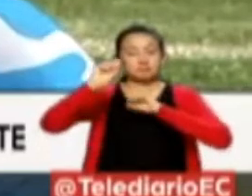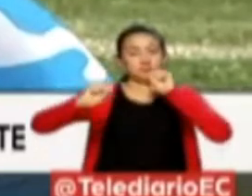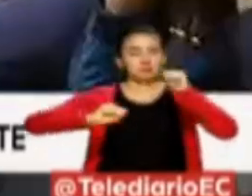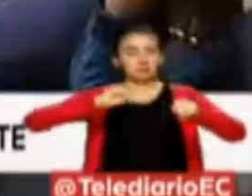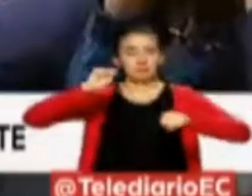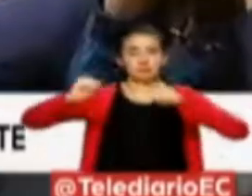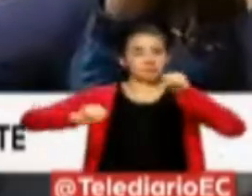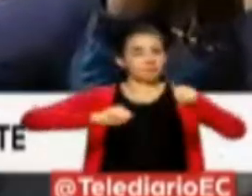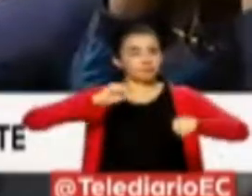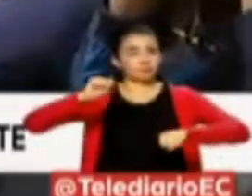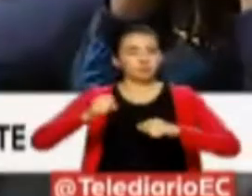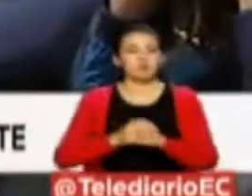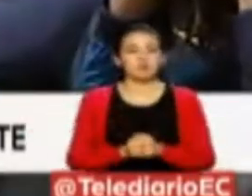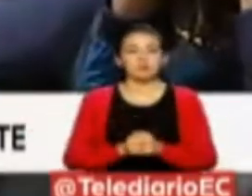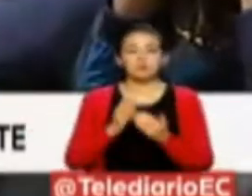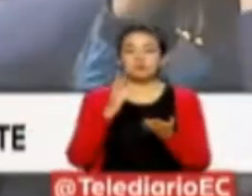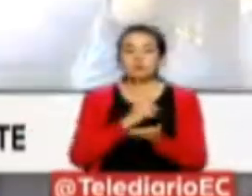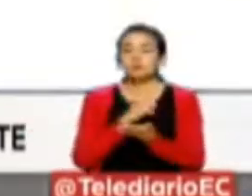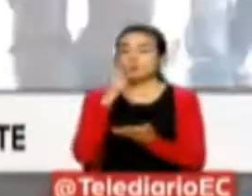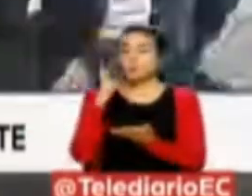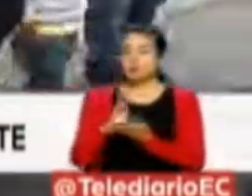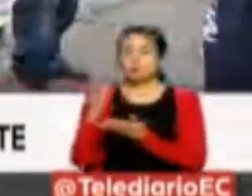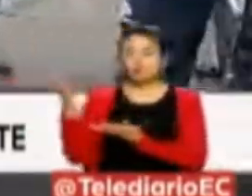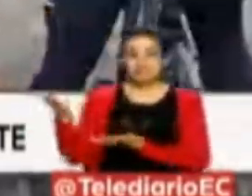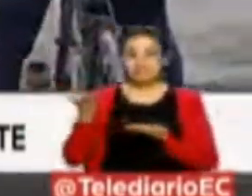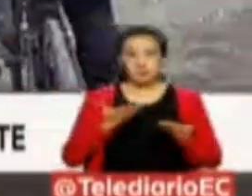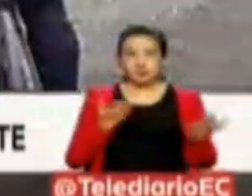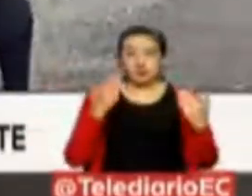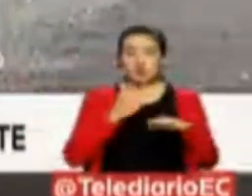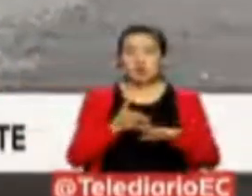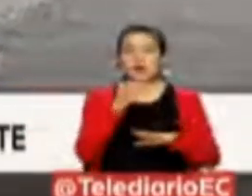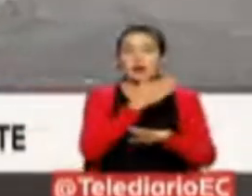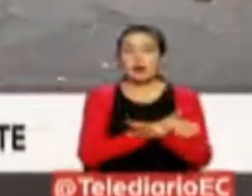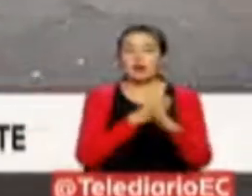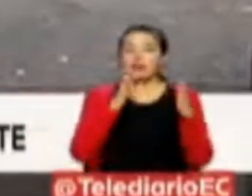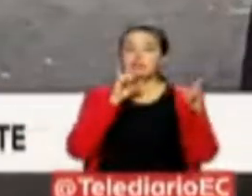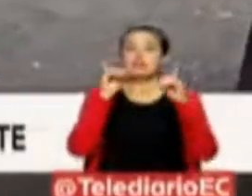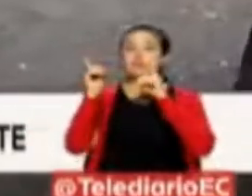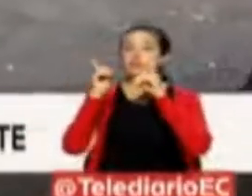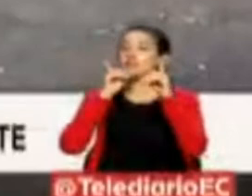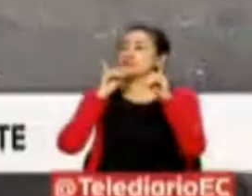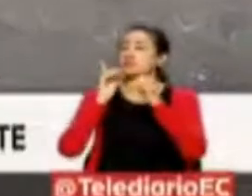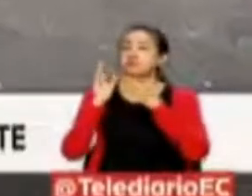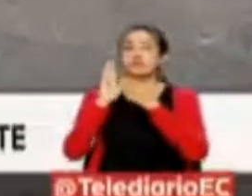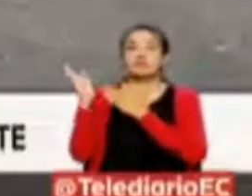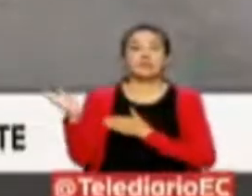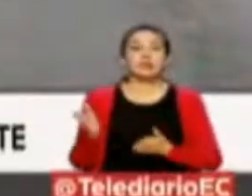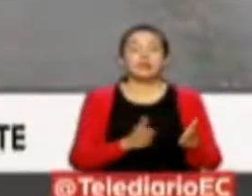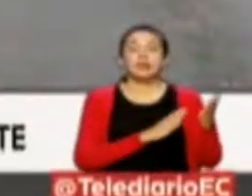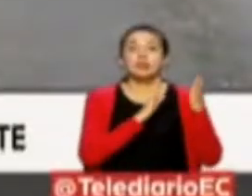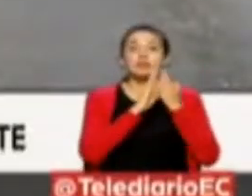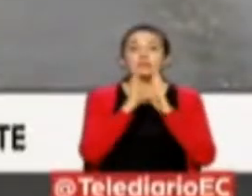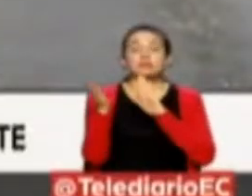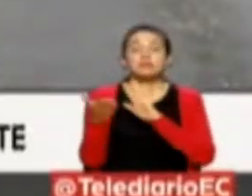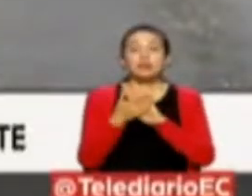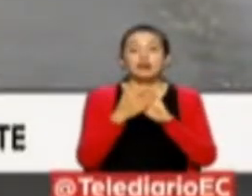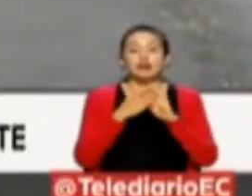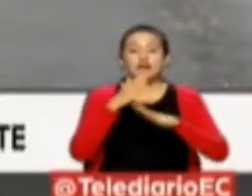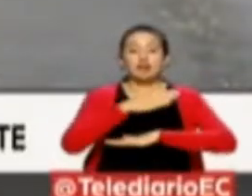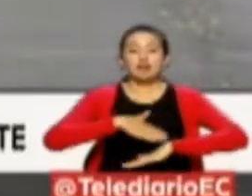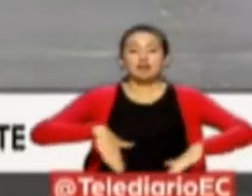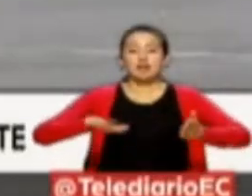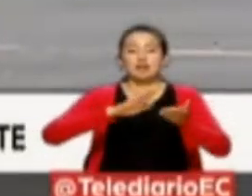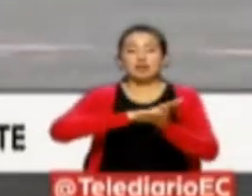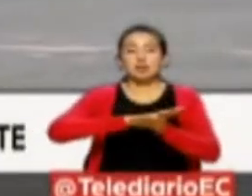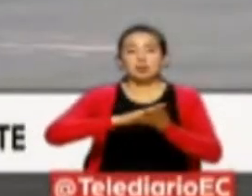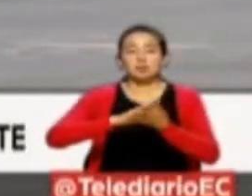italia el carchense a richard cara paz quien antes de comenzar el diálogo aprovechó unos minutos para recorrer la pista del ex aeropuerto